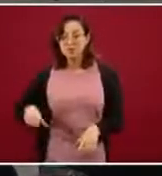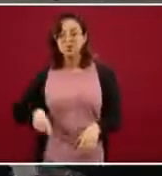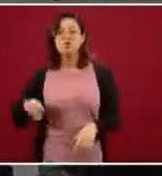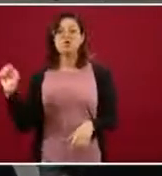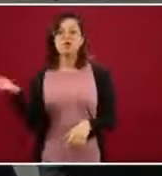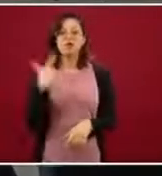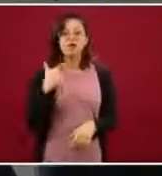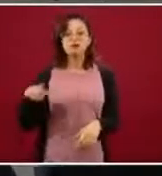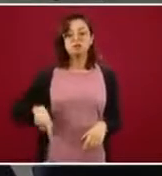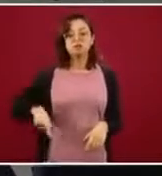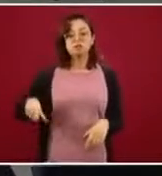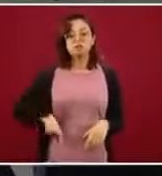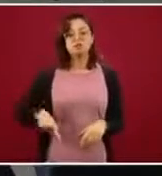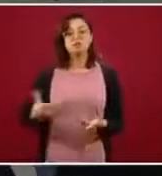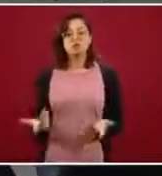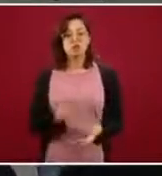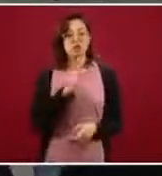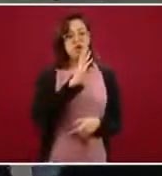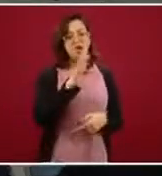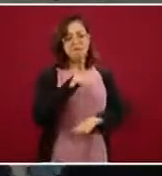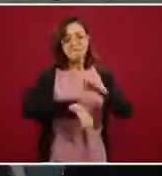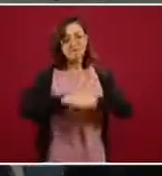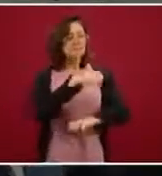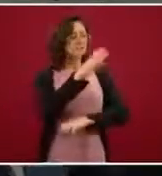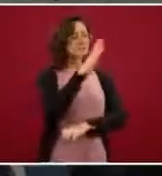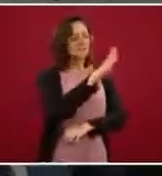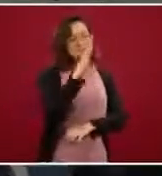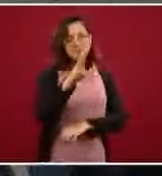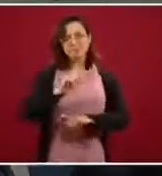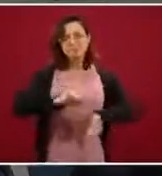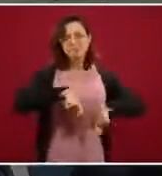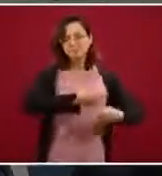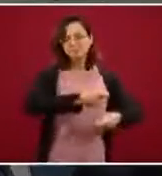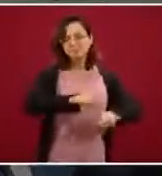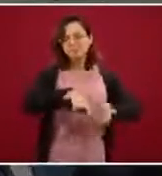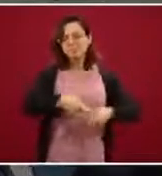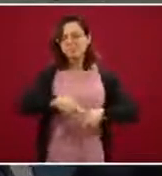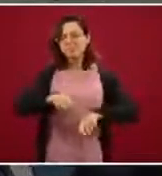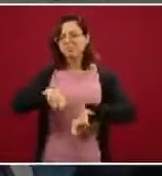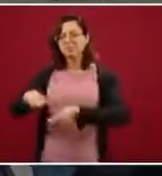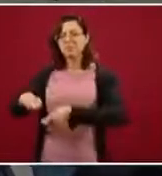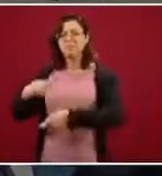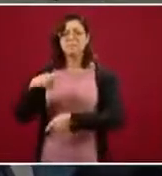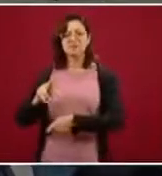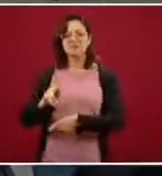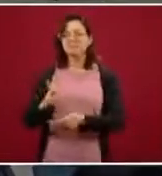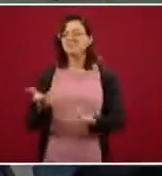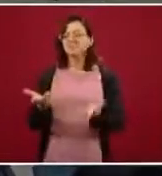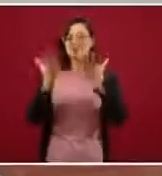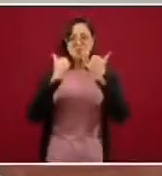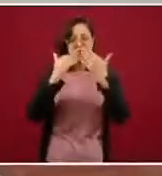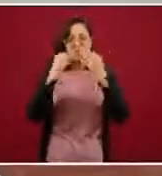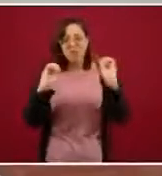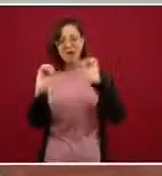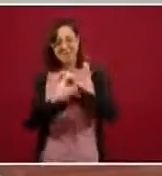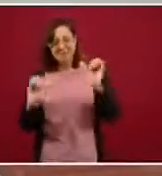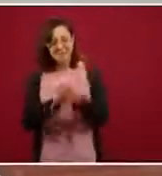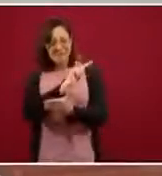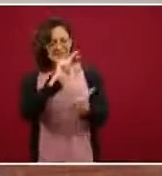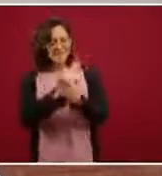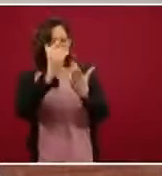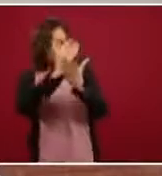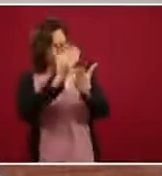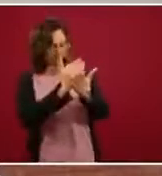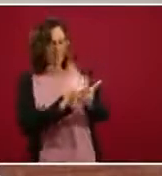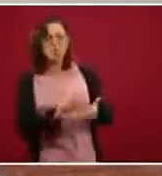a partir de adjudicaciones directas de empresas que no tienen un andamiaje jurídico y el número